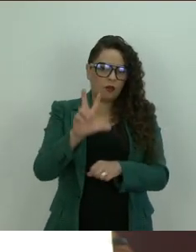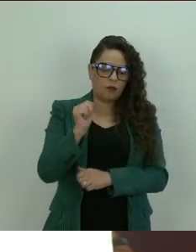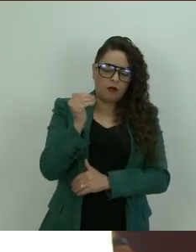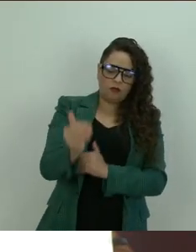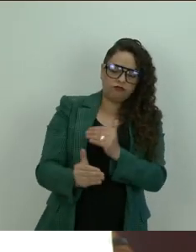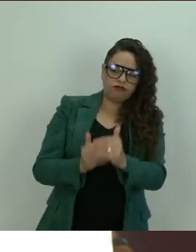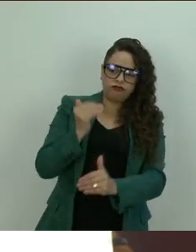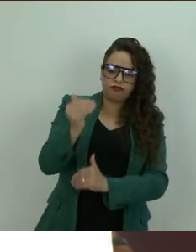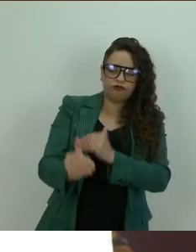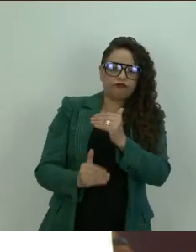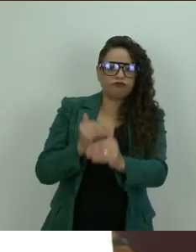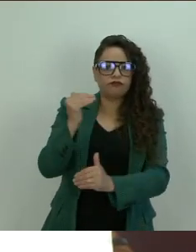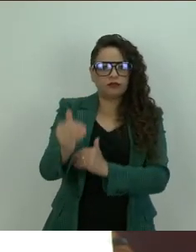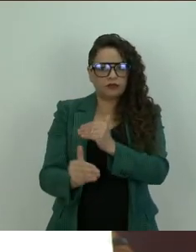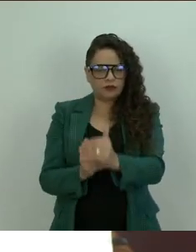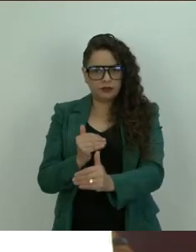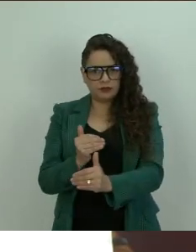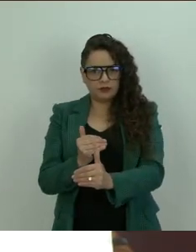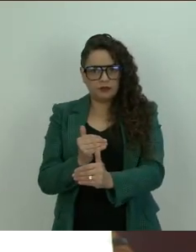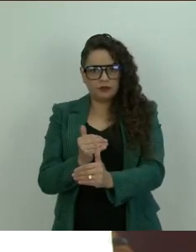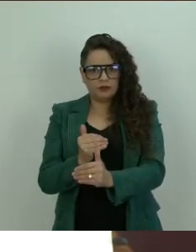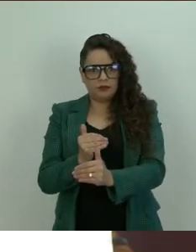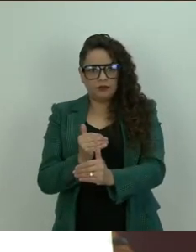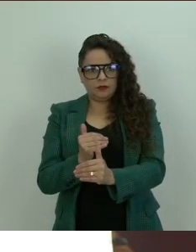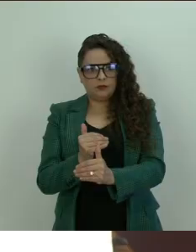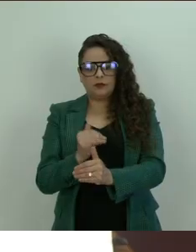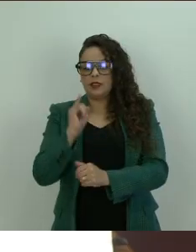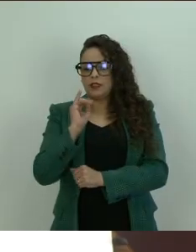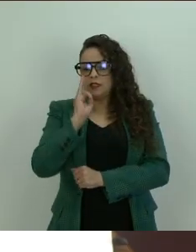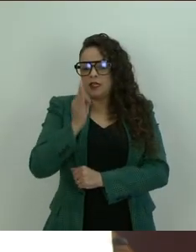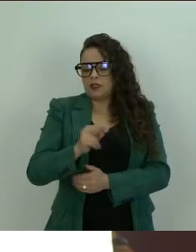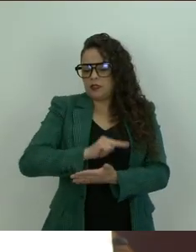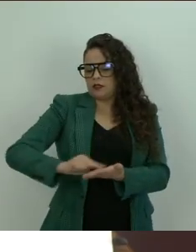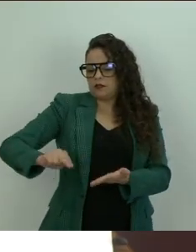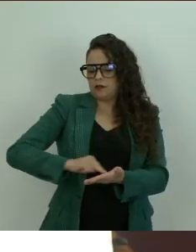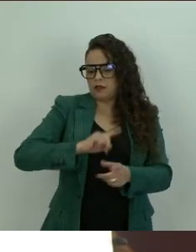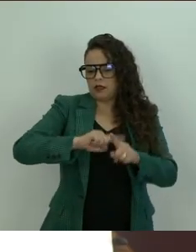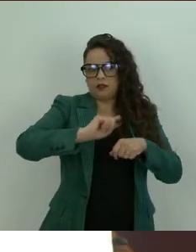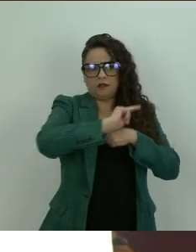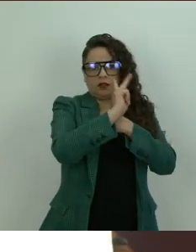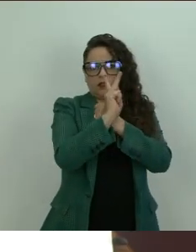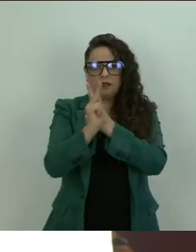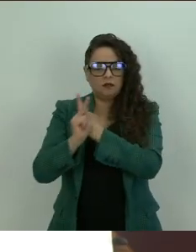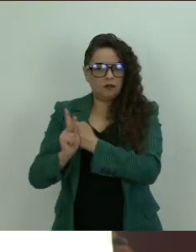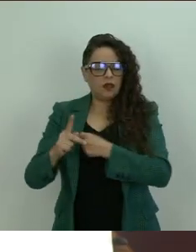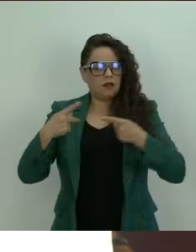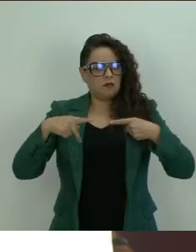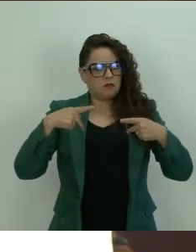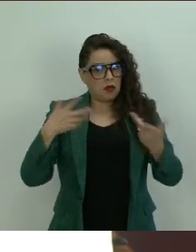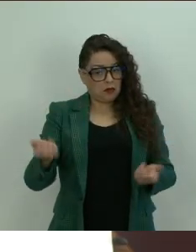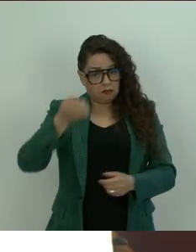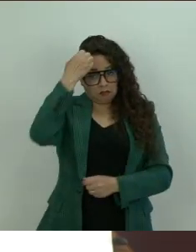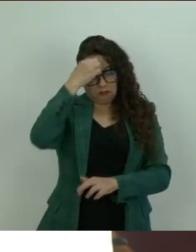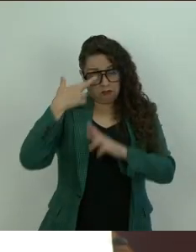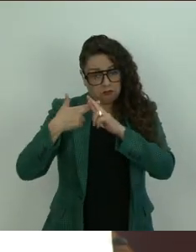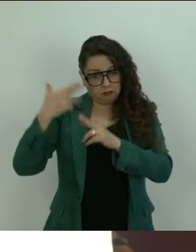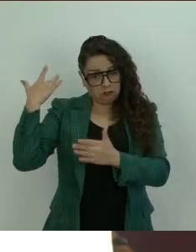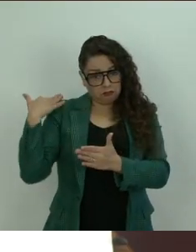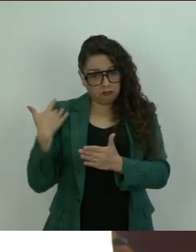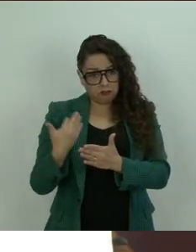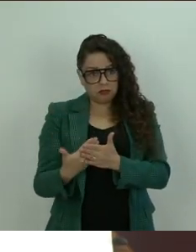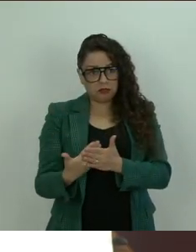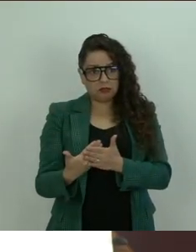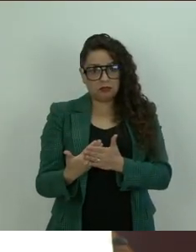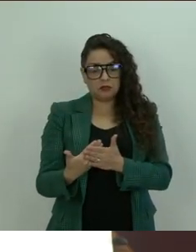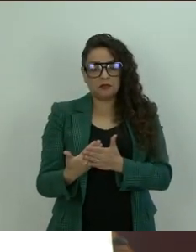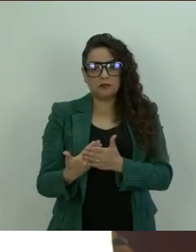aplicación de la Convención por los Estados parte y las 23 personas que lo integran son personas expertas en la esfera abarcada por la